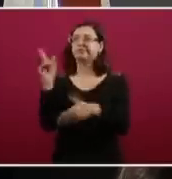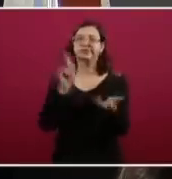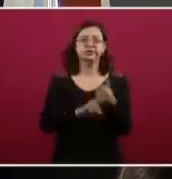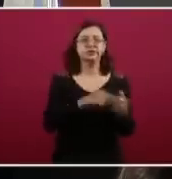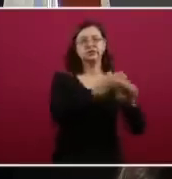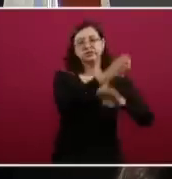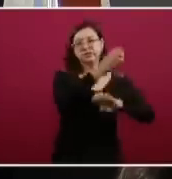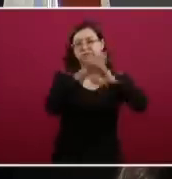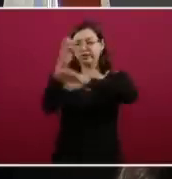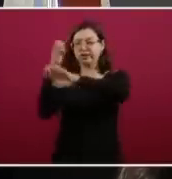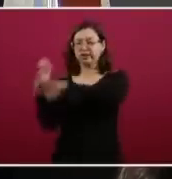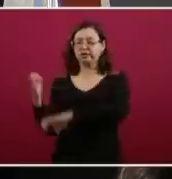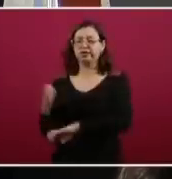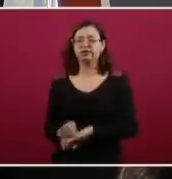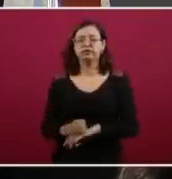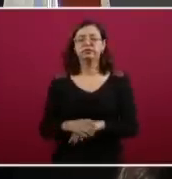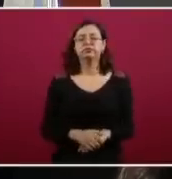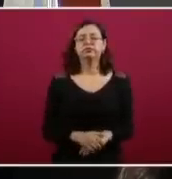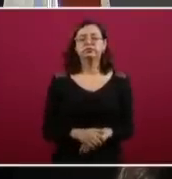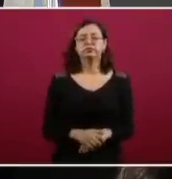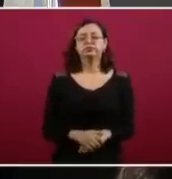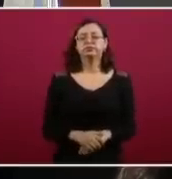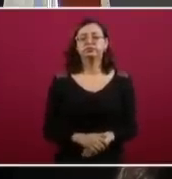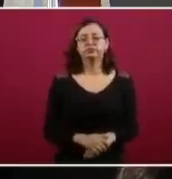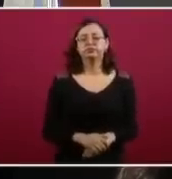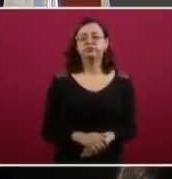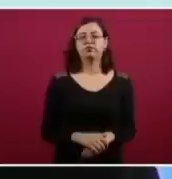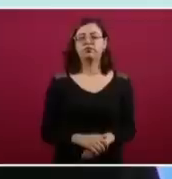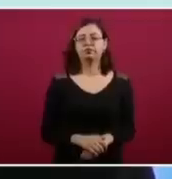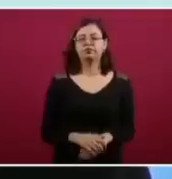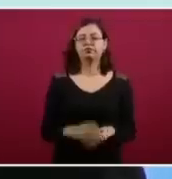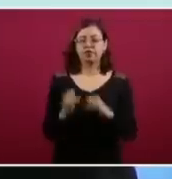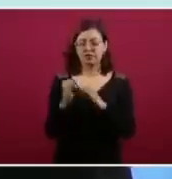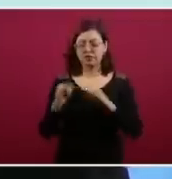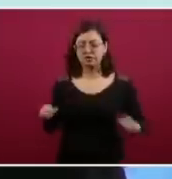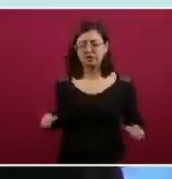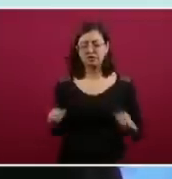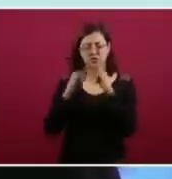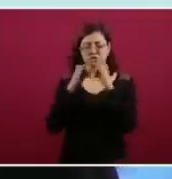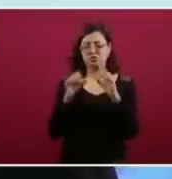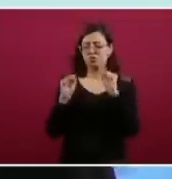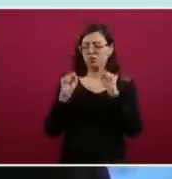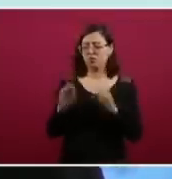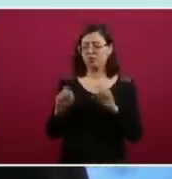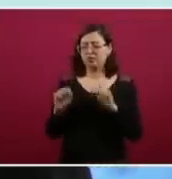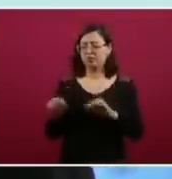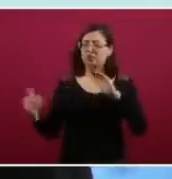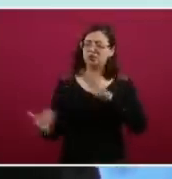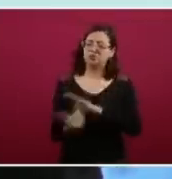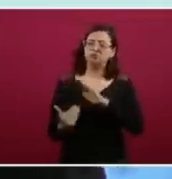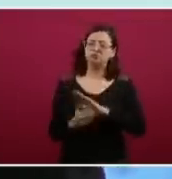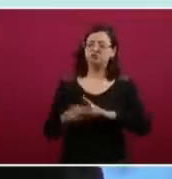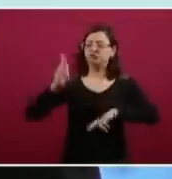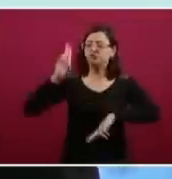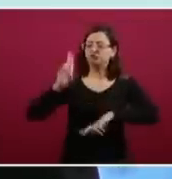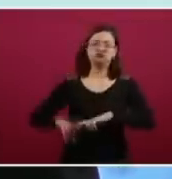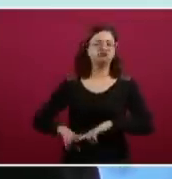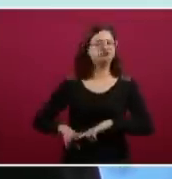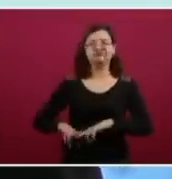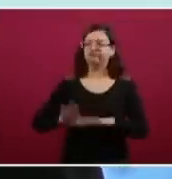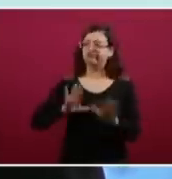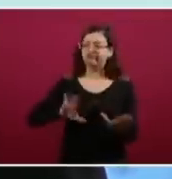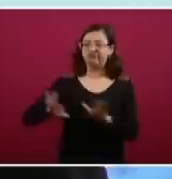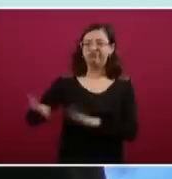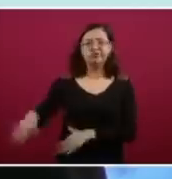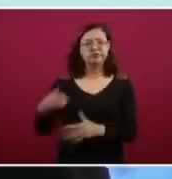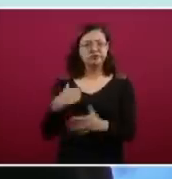meses salimos de la lejanía de la institución, de las oficinas y los escritorios para estar en el territorio